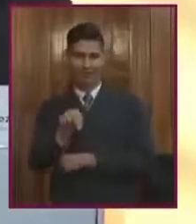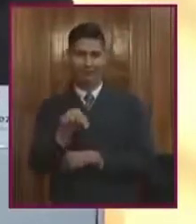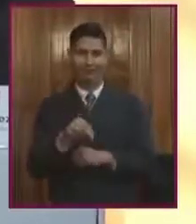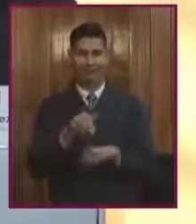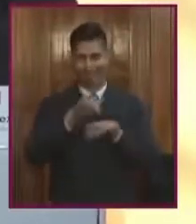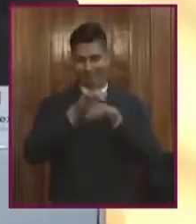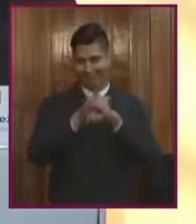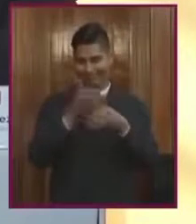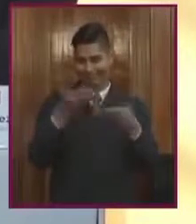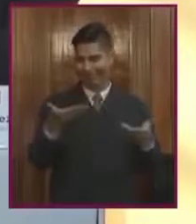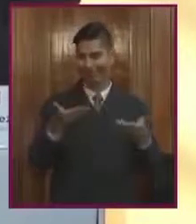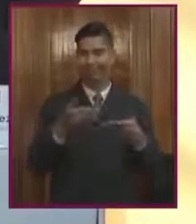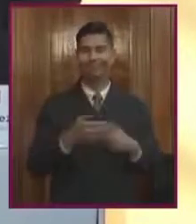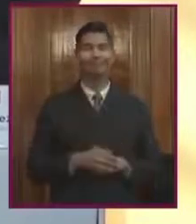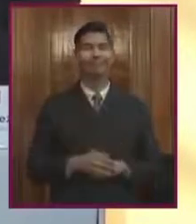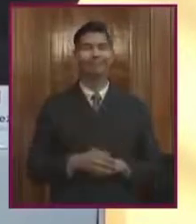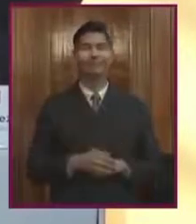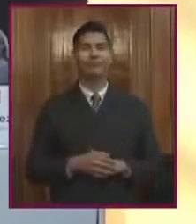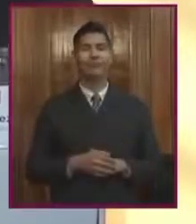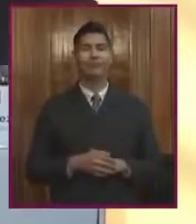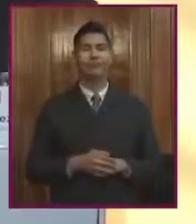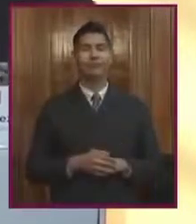ustedes.